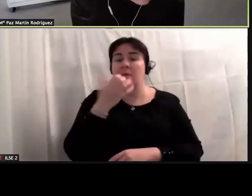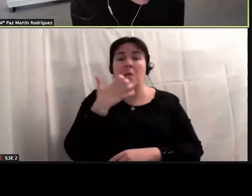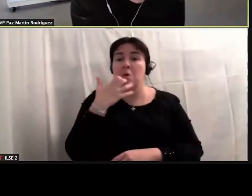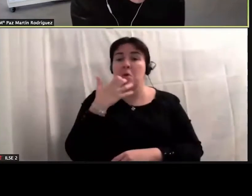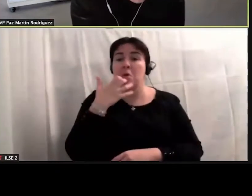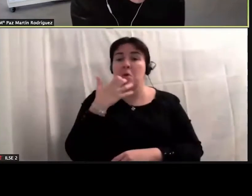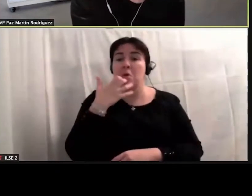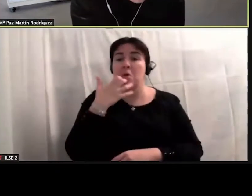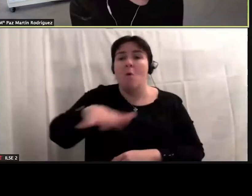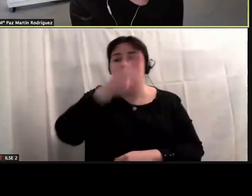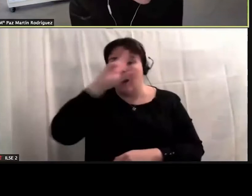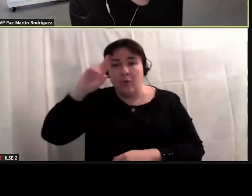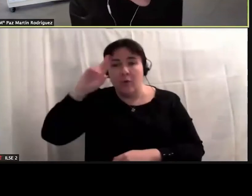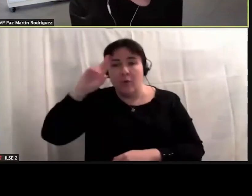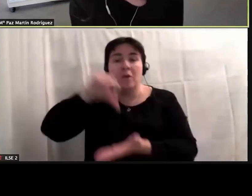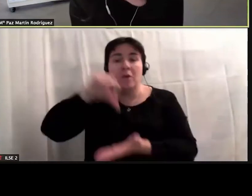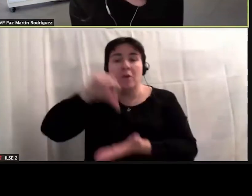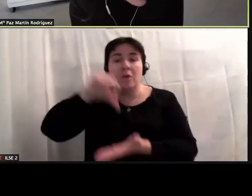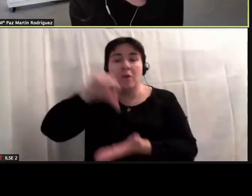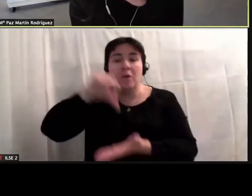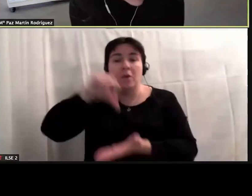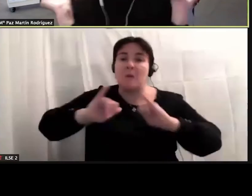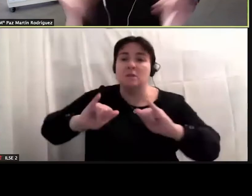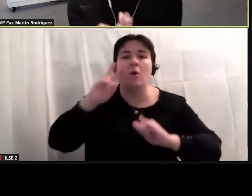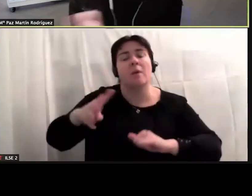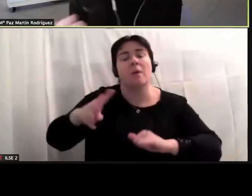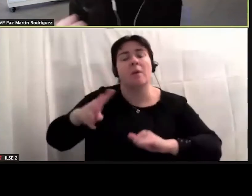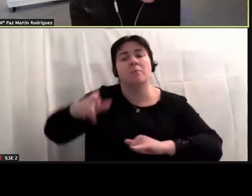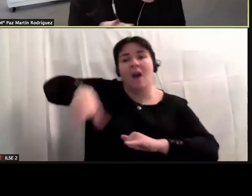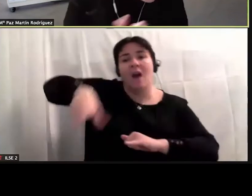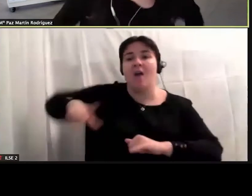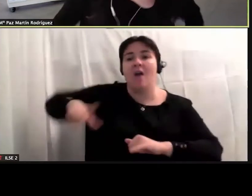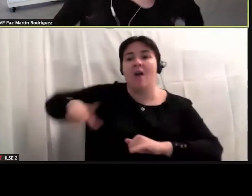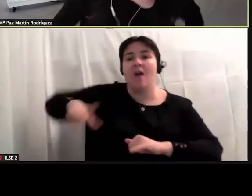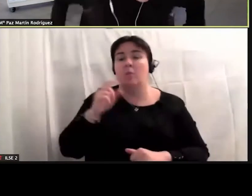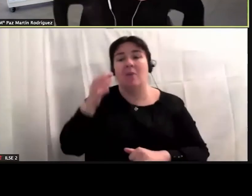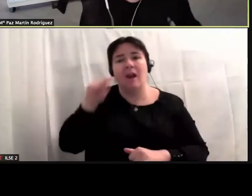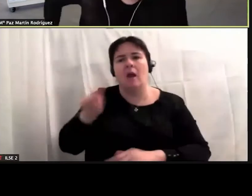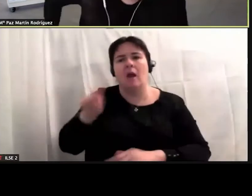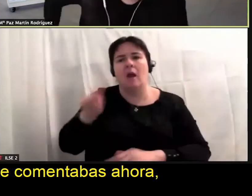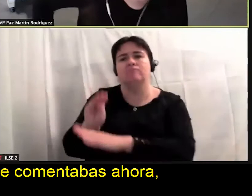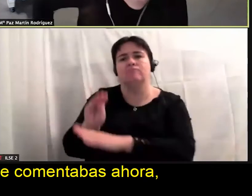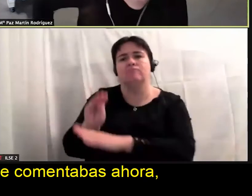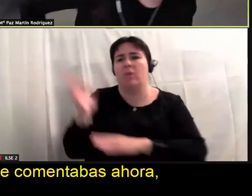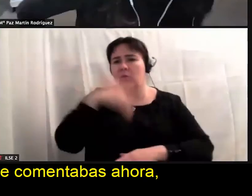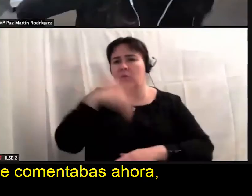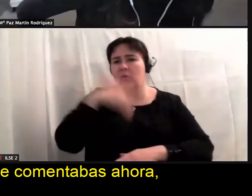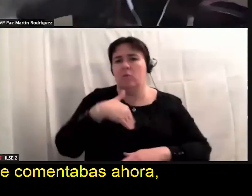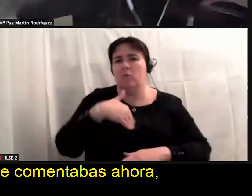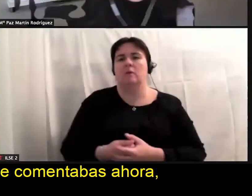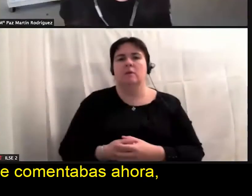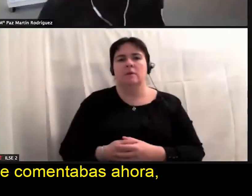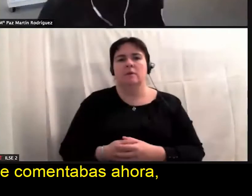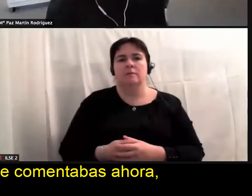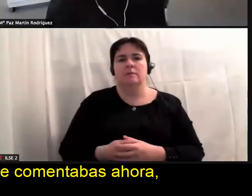cualquier ciudad y ver cómo están las aceras, por ejemplo, ¿no? Ha habido un descuido voluntario acerca de eso. Sí, es curioso, Paz, lo